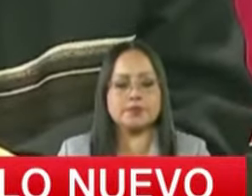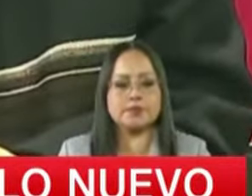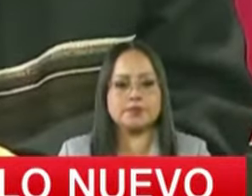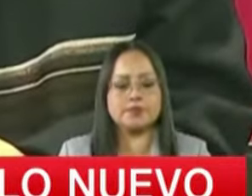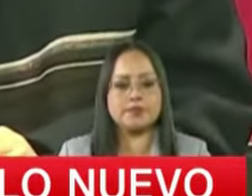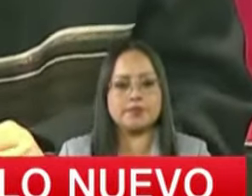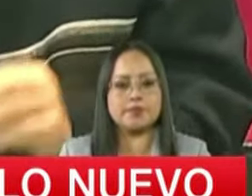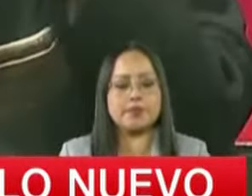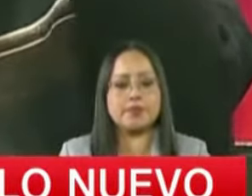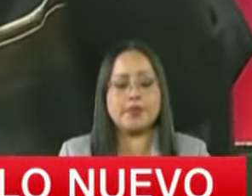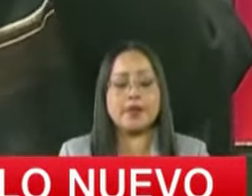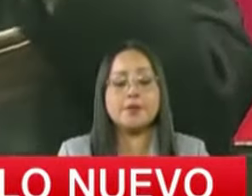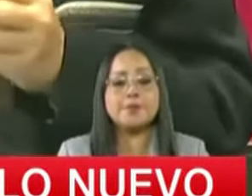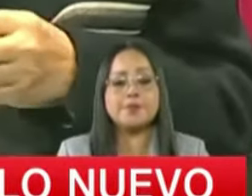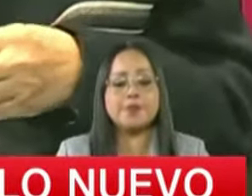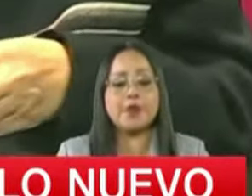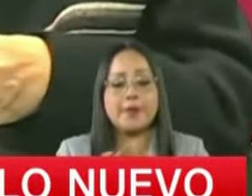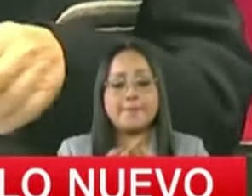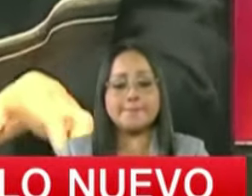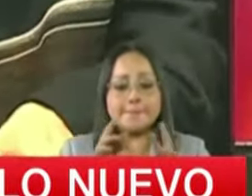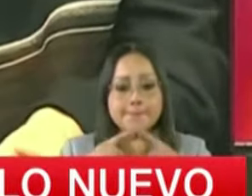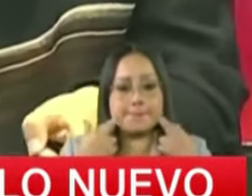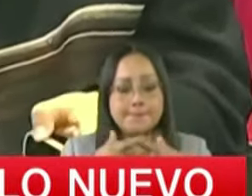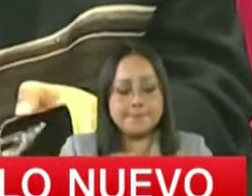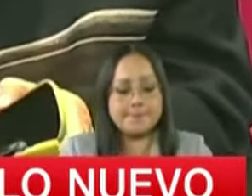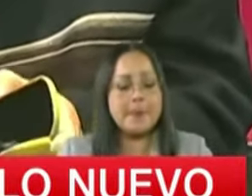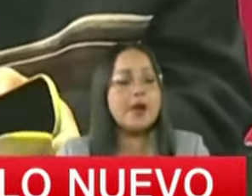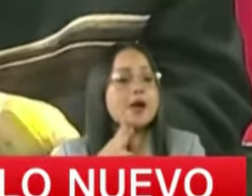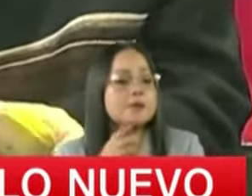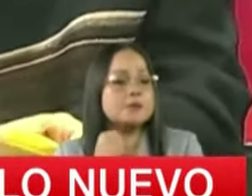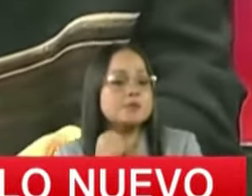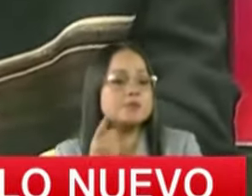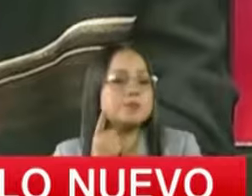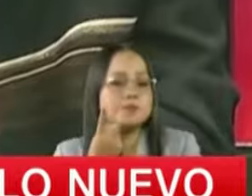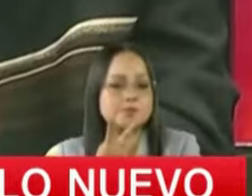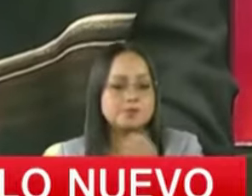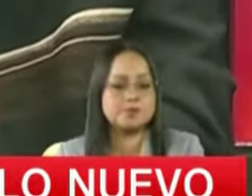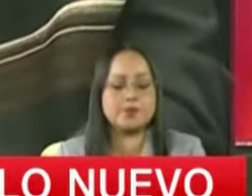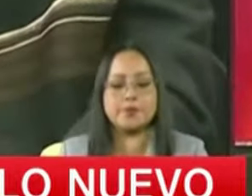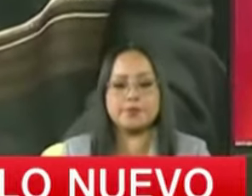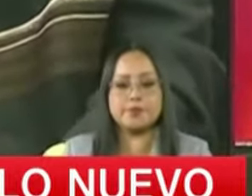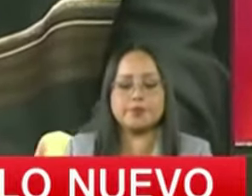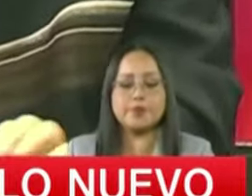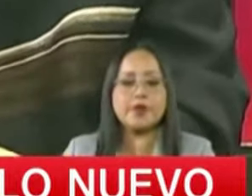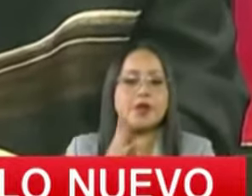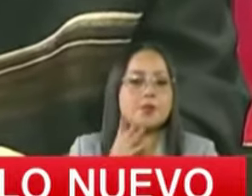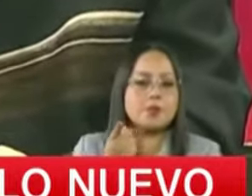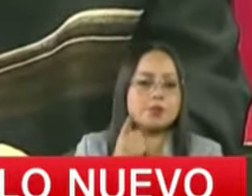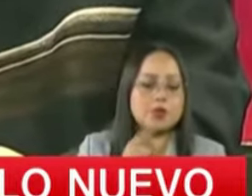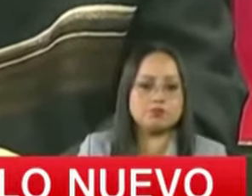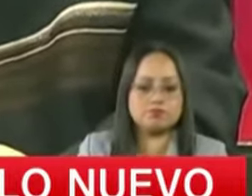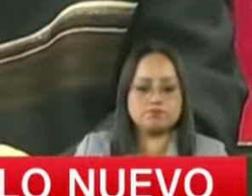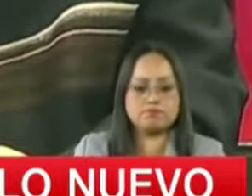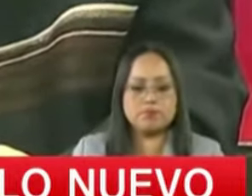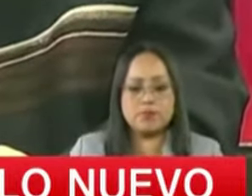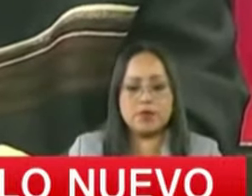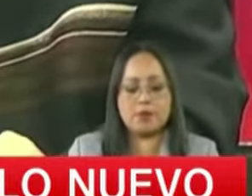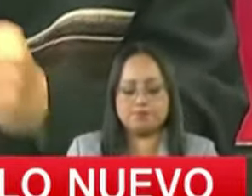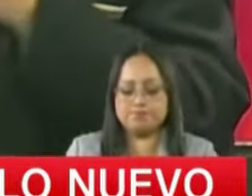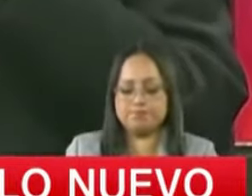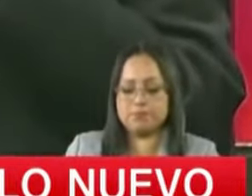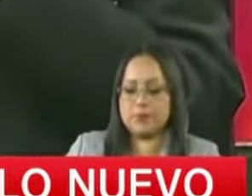Se abre la sesión de Congreso General. La Cámara de Diputados del Congreso de la Unión, con la